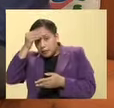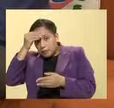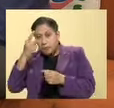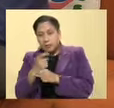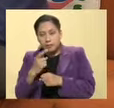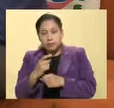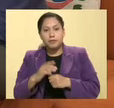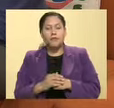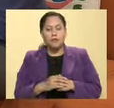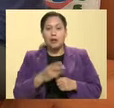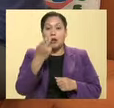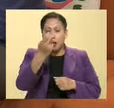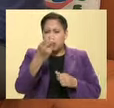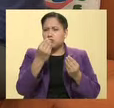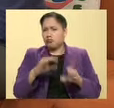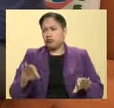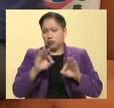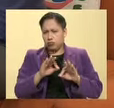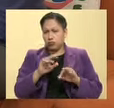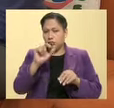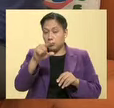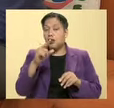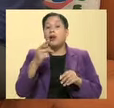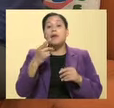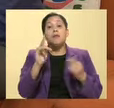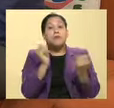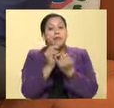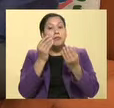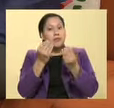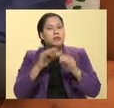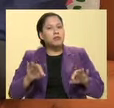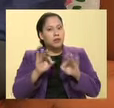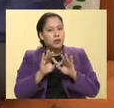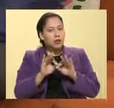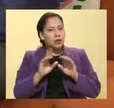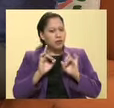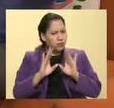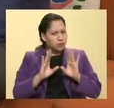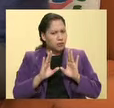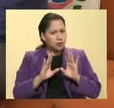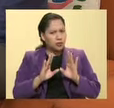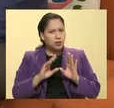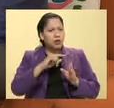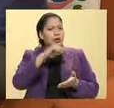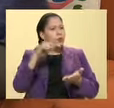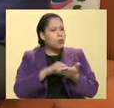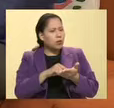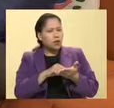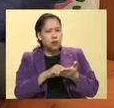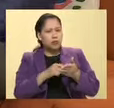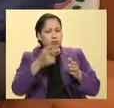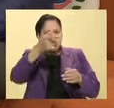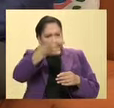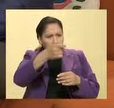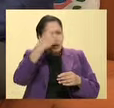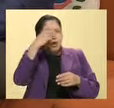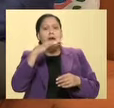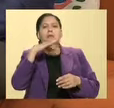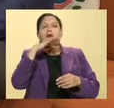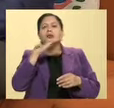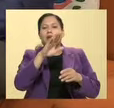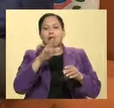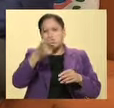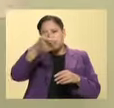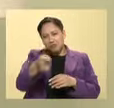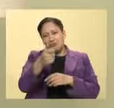parece importantísimo el tema que estamos tocando, pero también es importante de pronto tener un espacio para ver basura. ¡Sí! Yo tengo la libertad de, yo en este